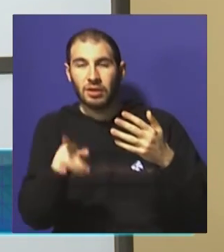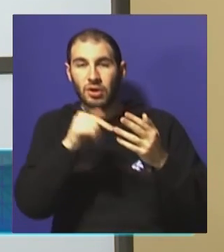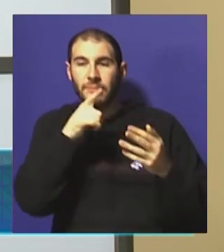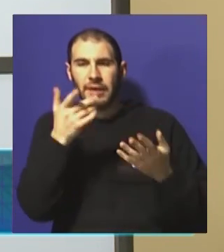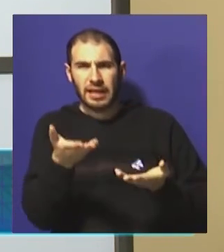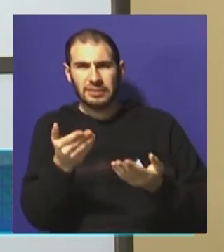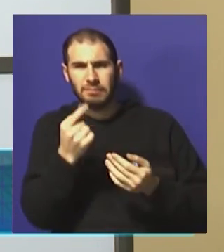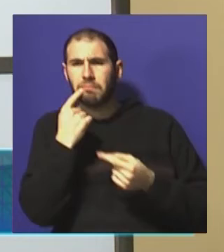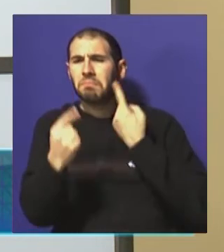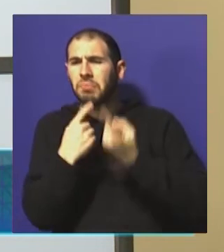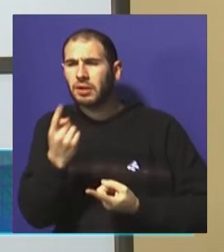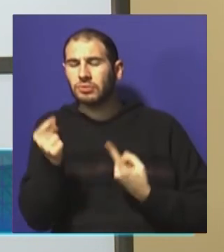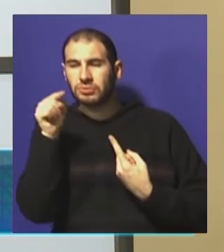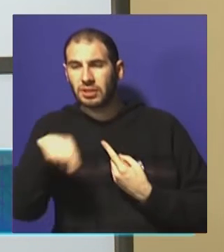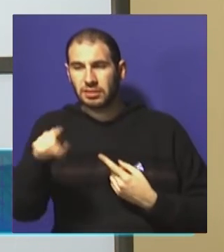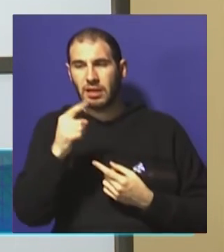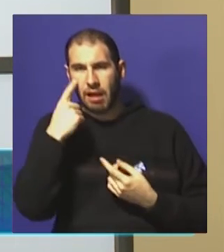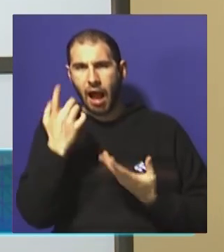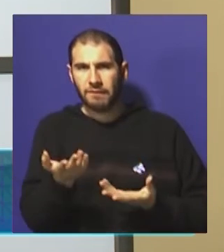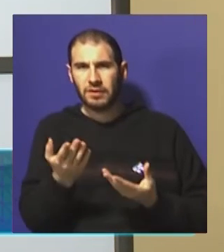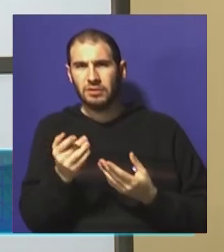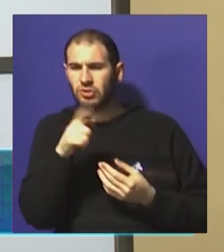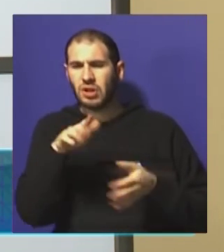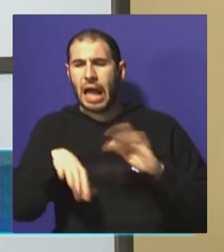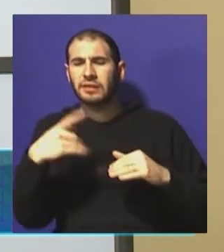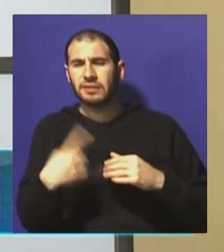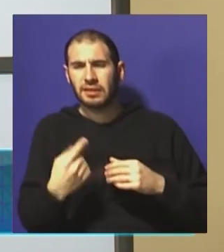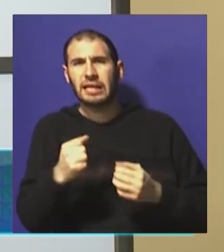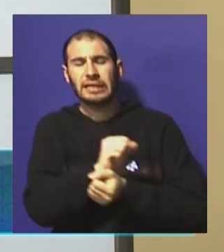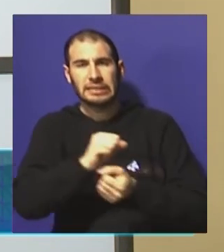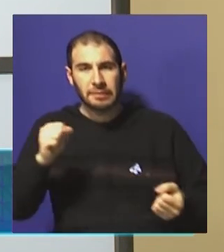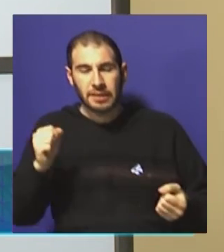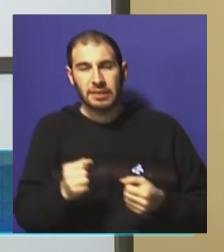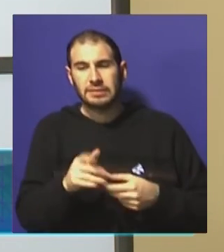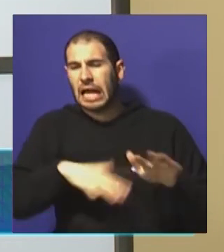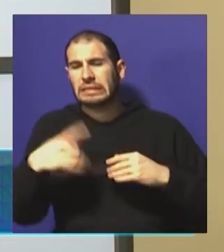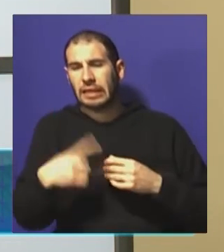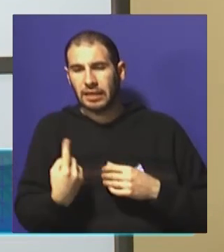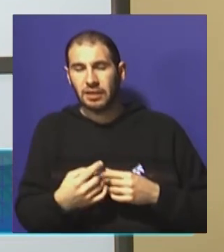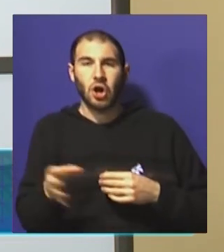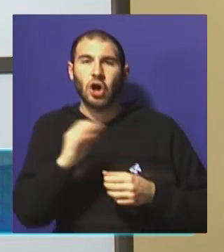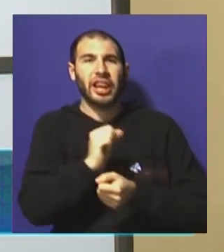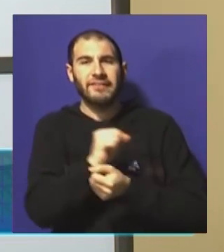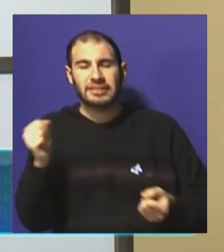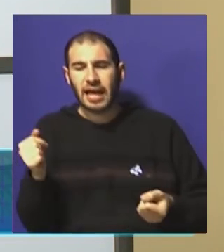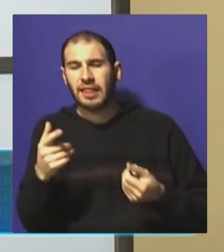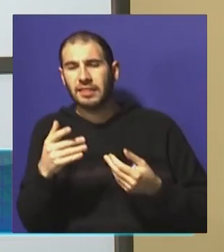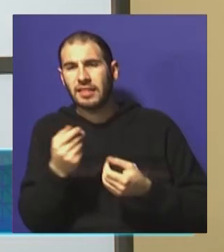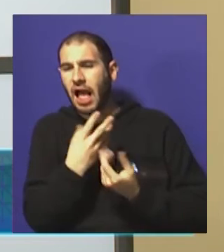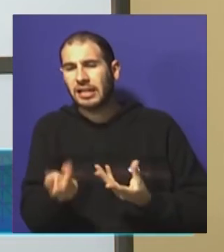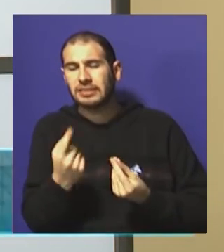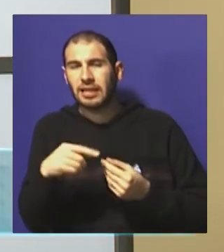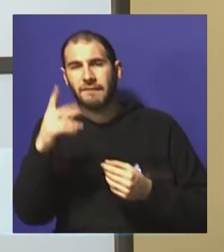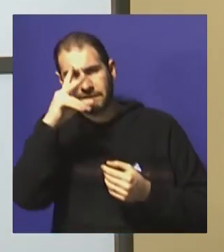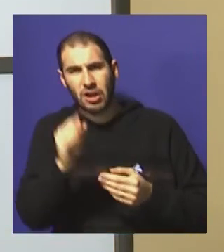estarían interpelando y preguntando, bueno, ¿qué hemos hecho con la independencia? ¿Qué hemos hecho con la libertad? ¿Qué hemos hecho con los